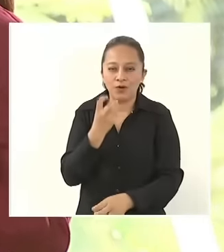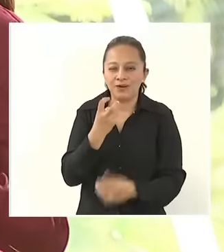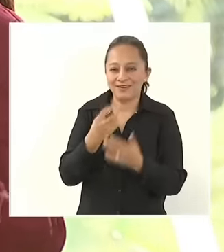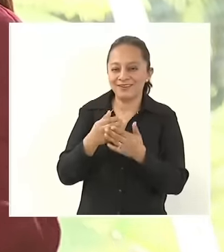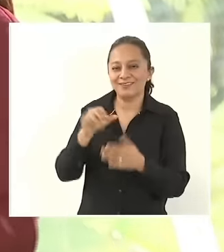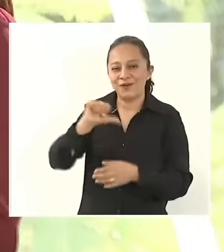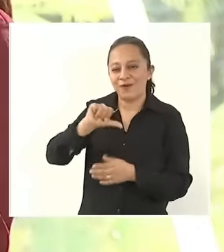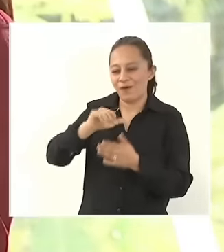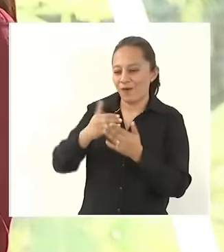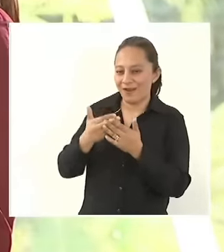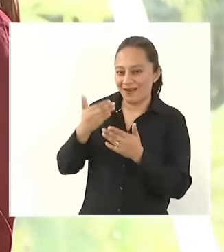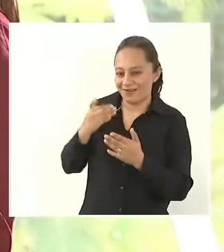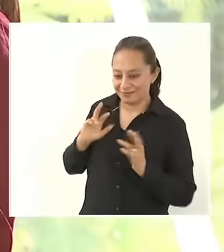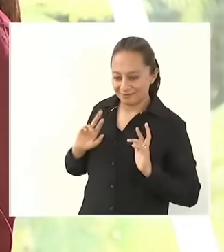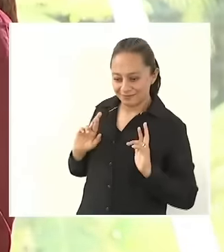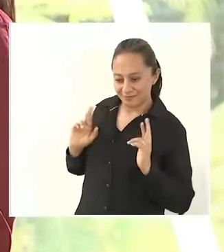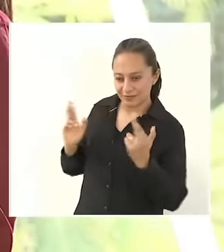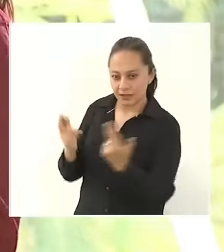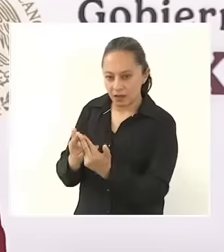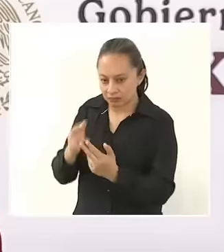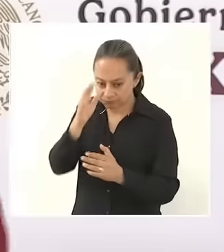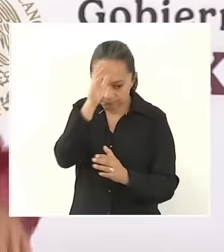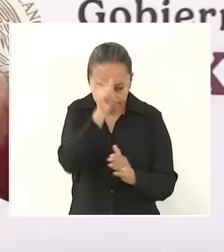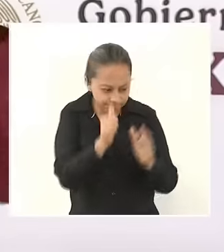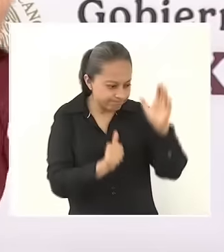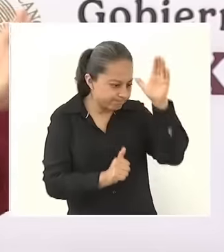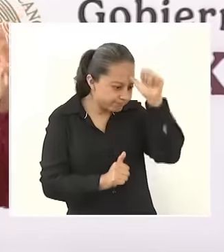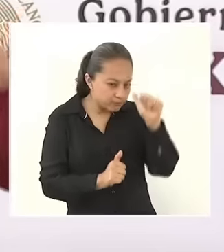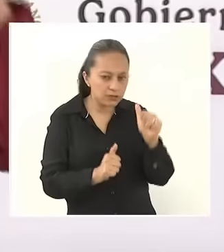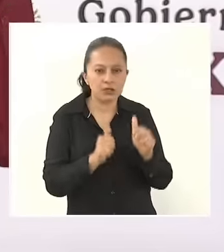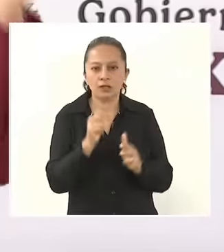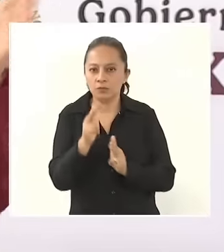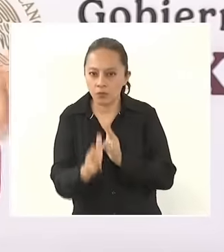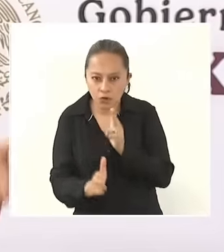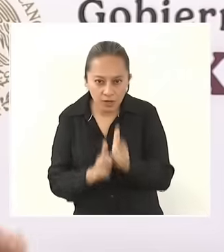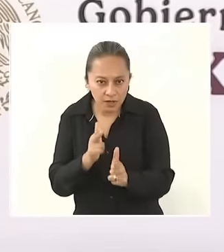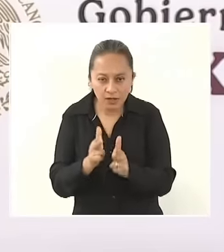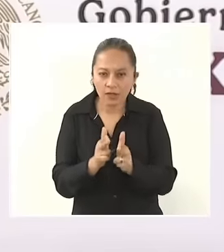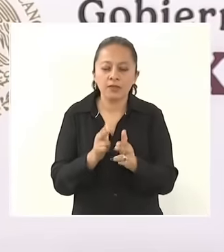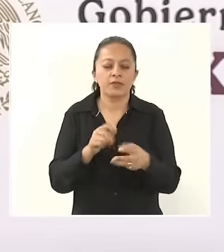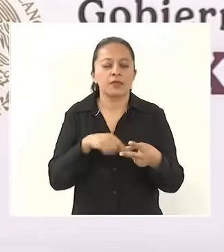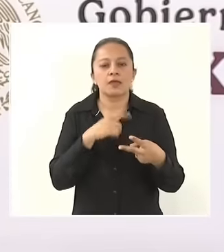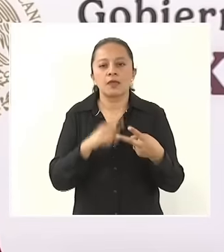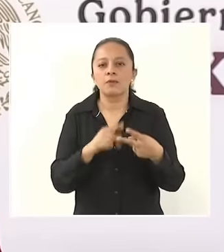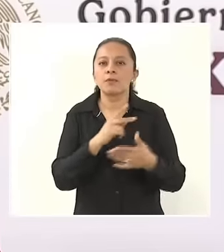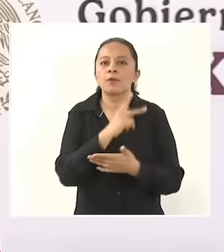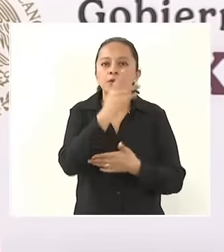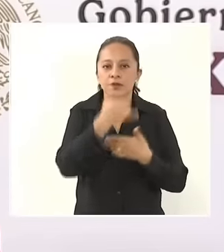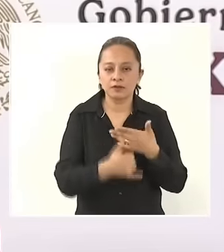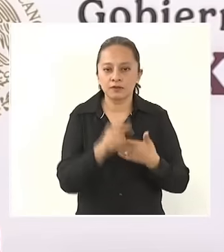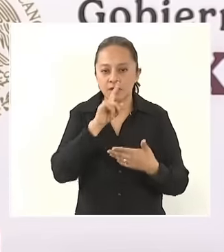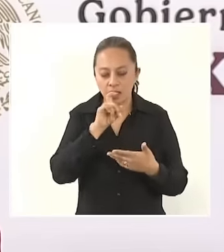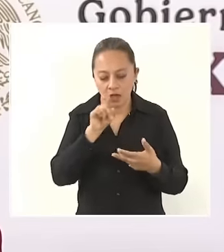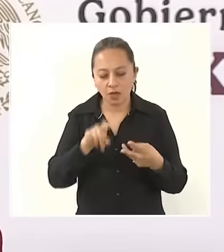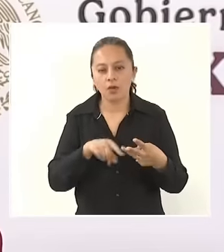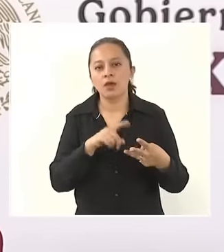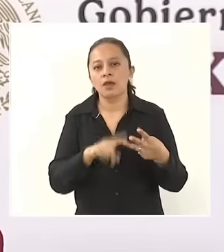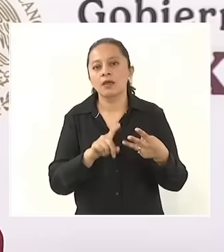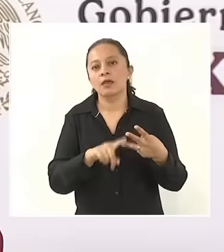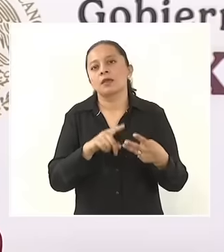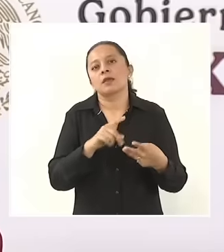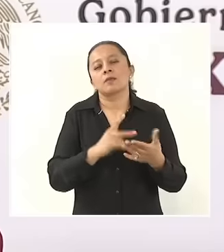hoy, para que nos pongamos de acuerdo en el tren, en los proyectos de agua y en los proyectos de energía para el estado de